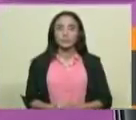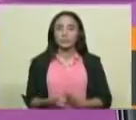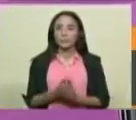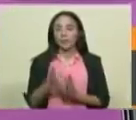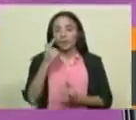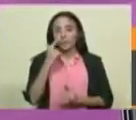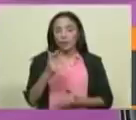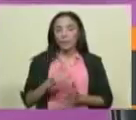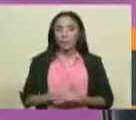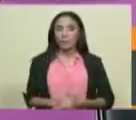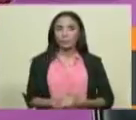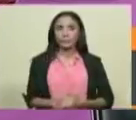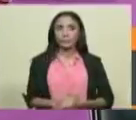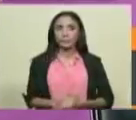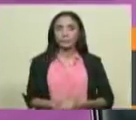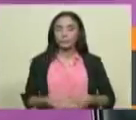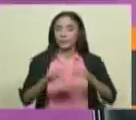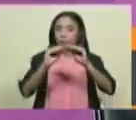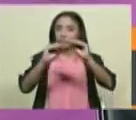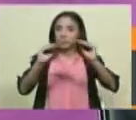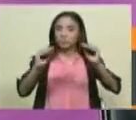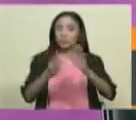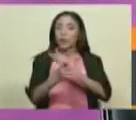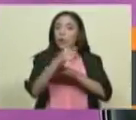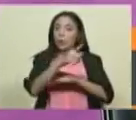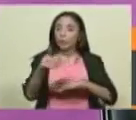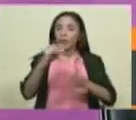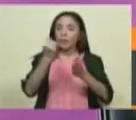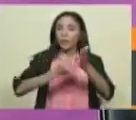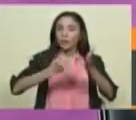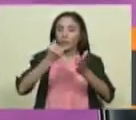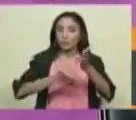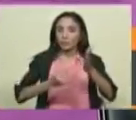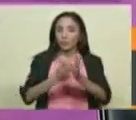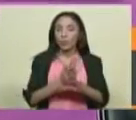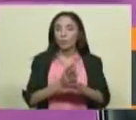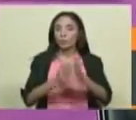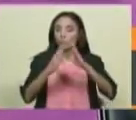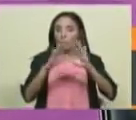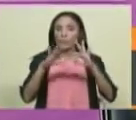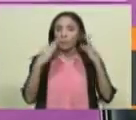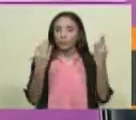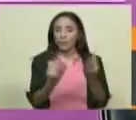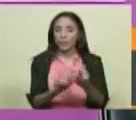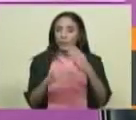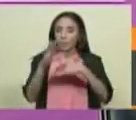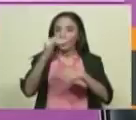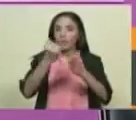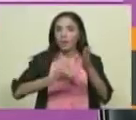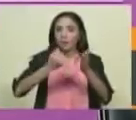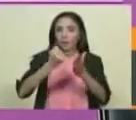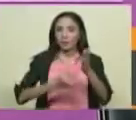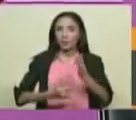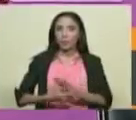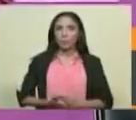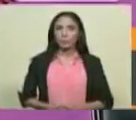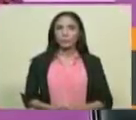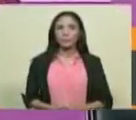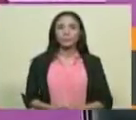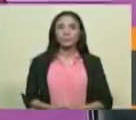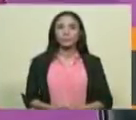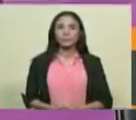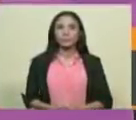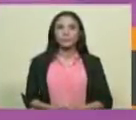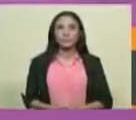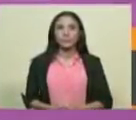web, atención, para que se inscriban el resto de hogares de la patria. Aquí está la secretaria general